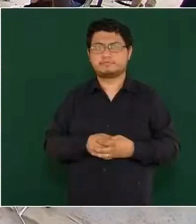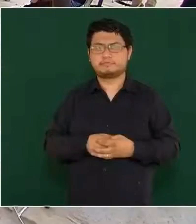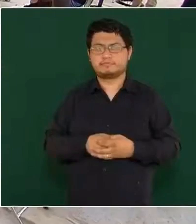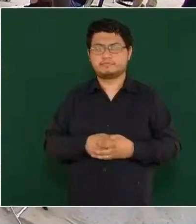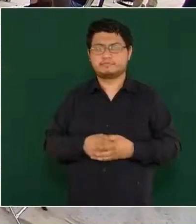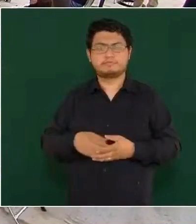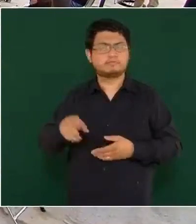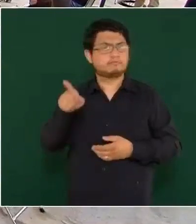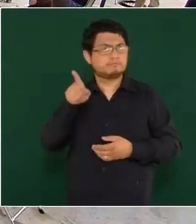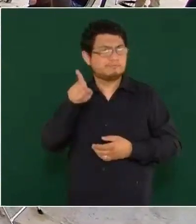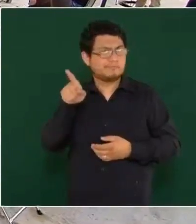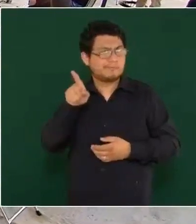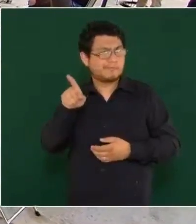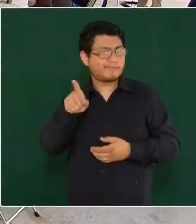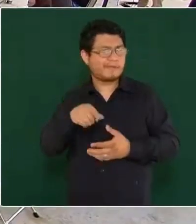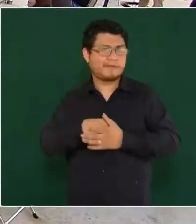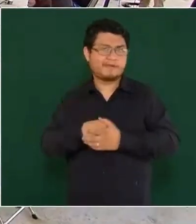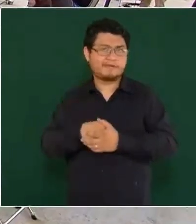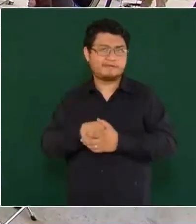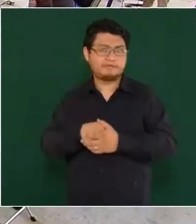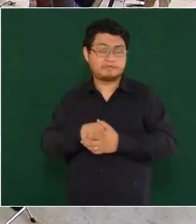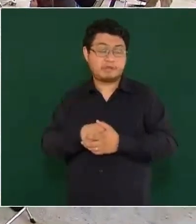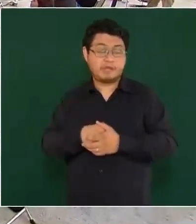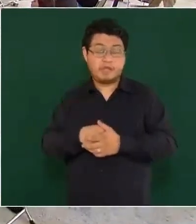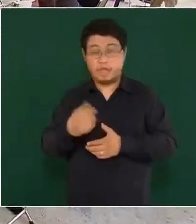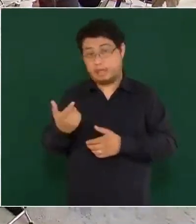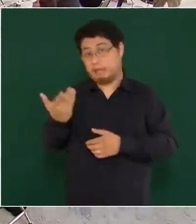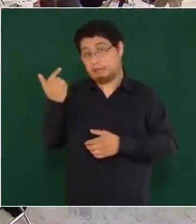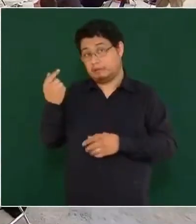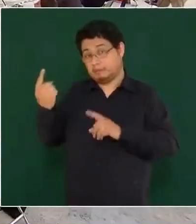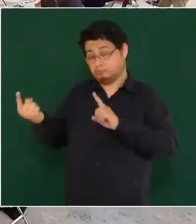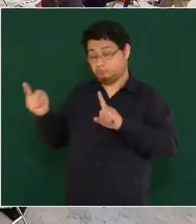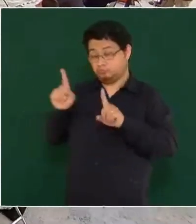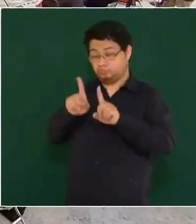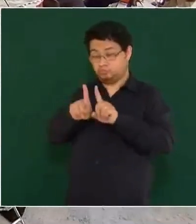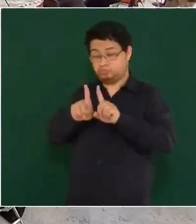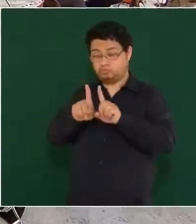y este cuando estaba con nosotros